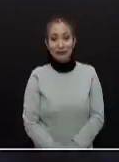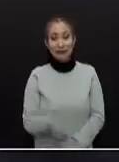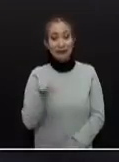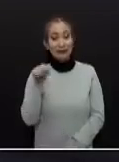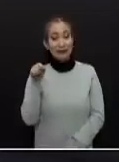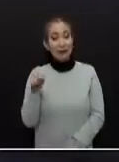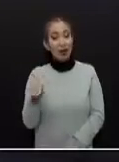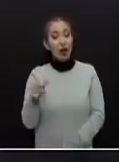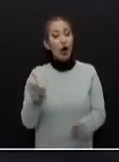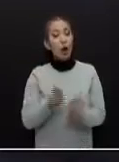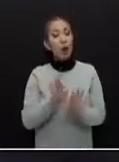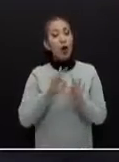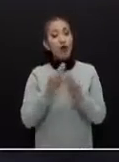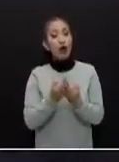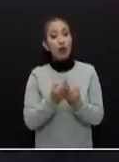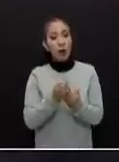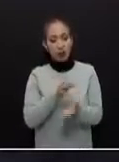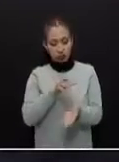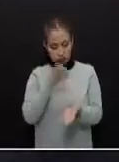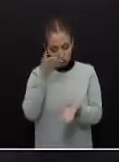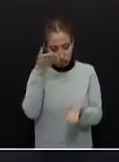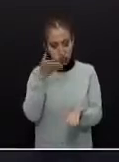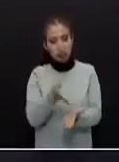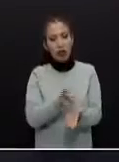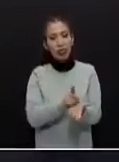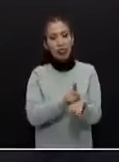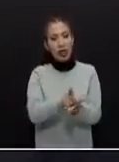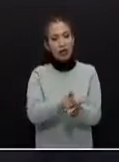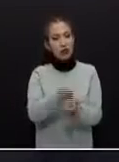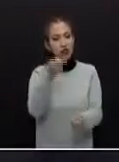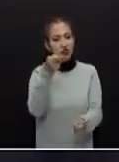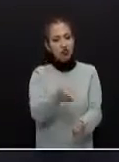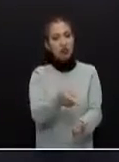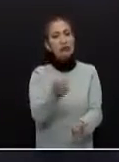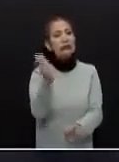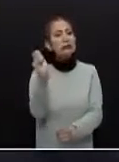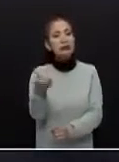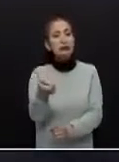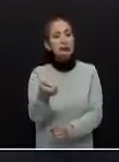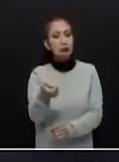Estado de derecho, que significa